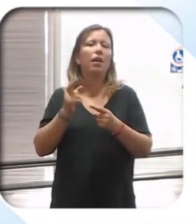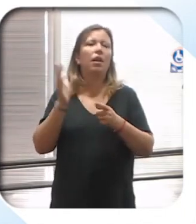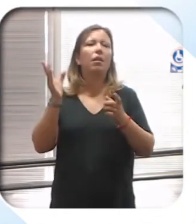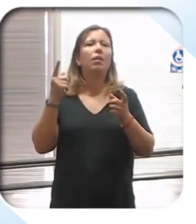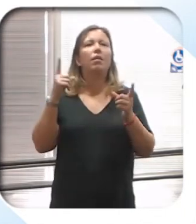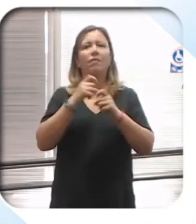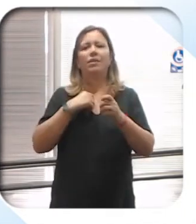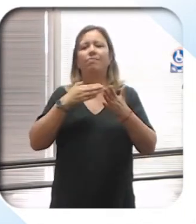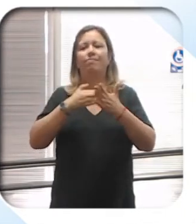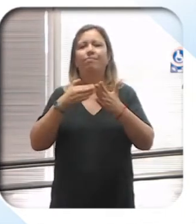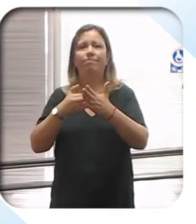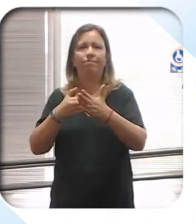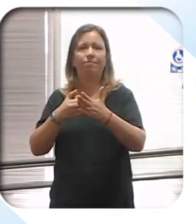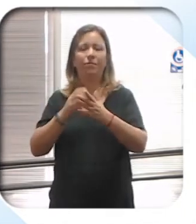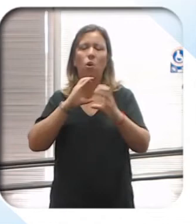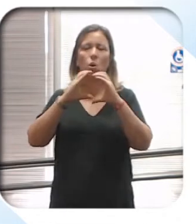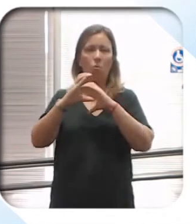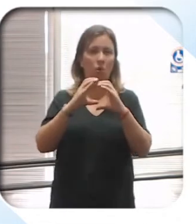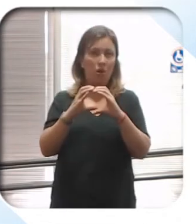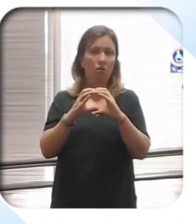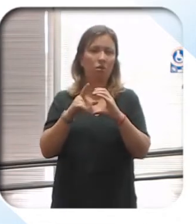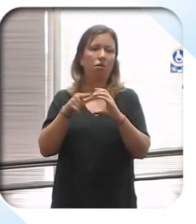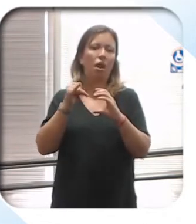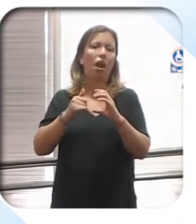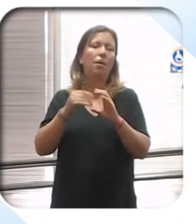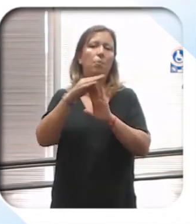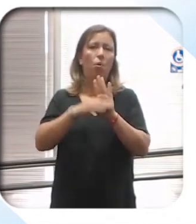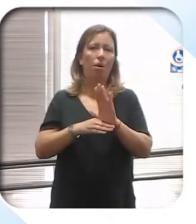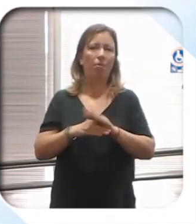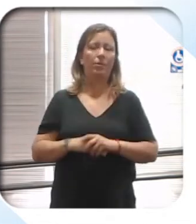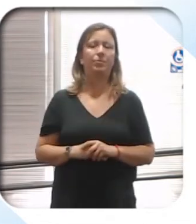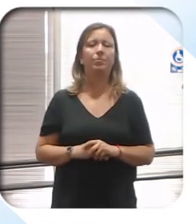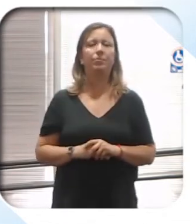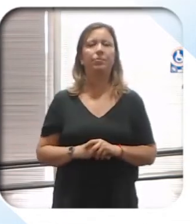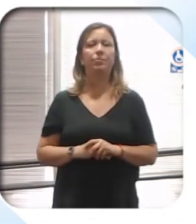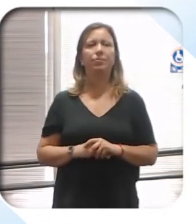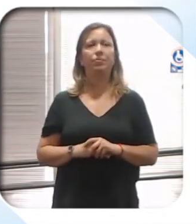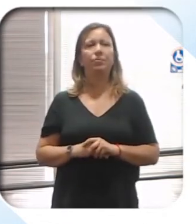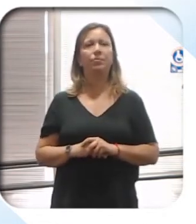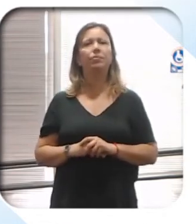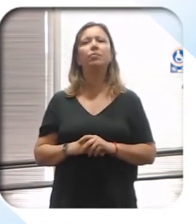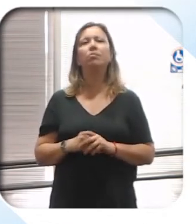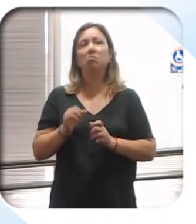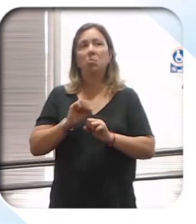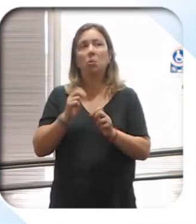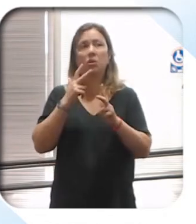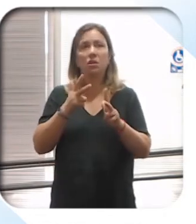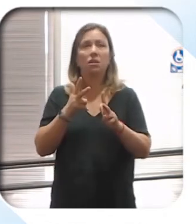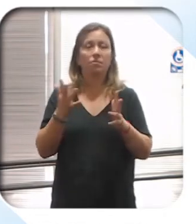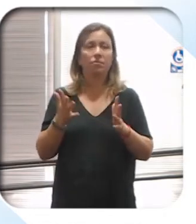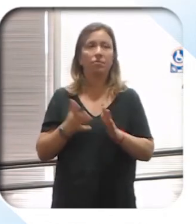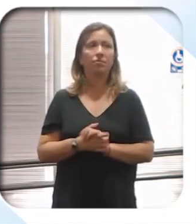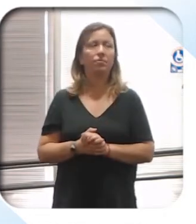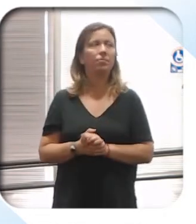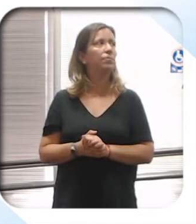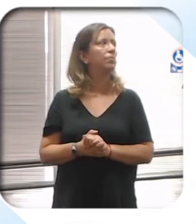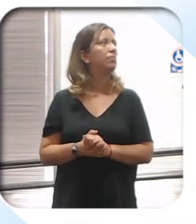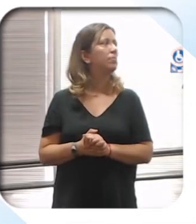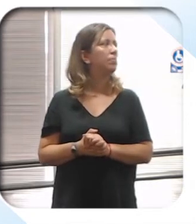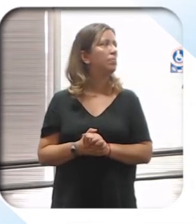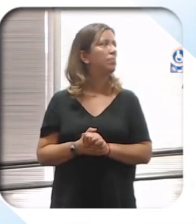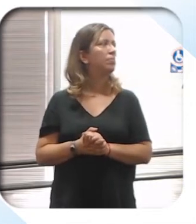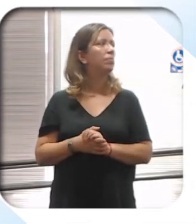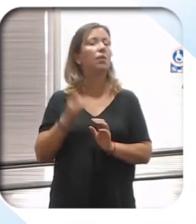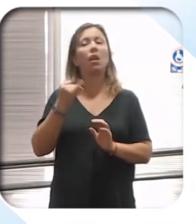barreras. Comunicacionales, programáticas. Hoy decía algo al respecto, Vivian. El tema